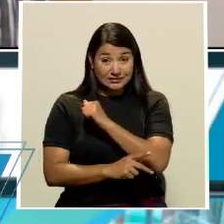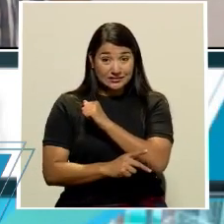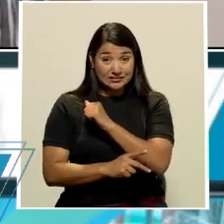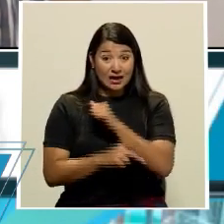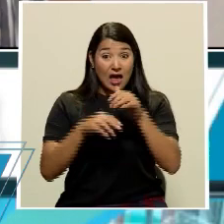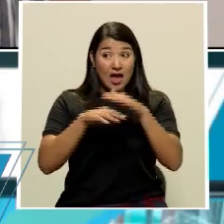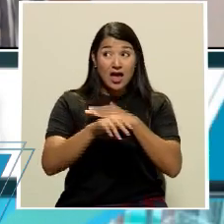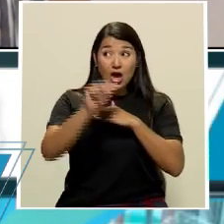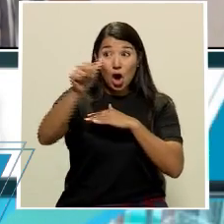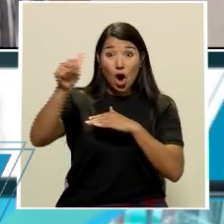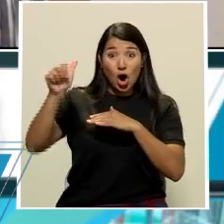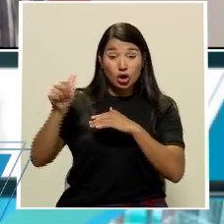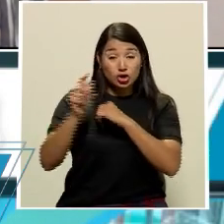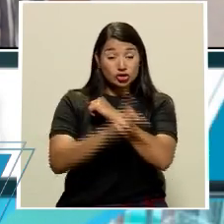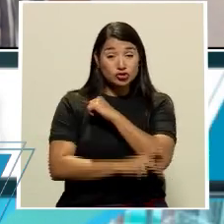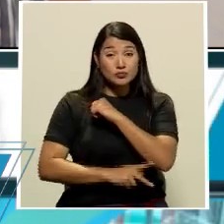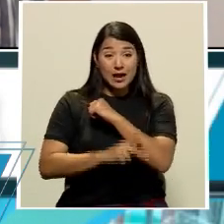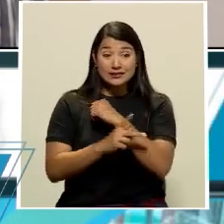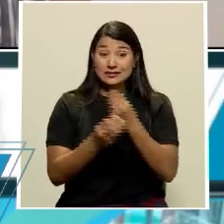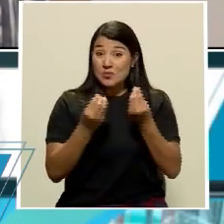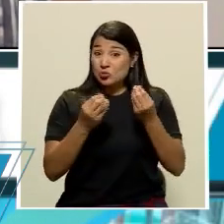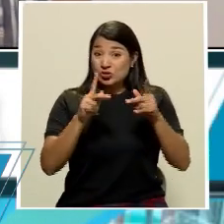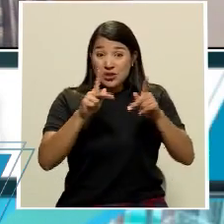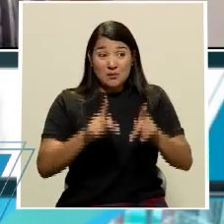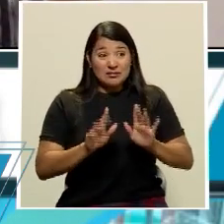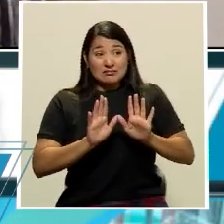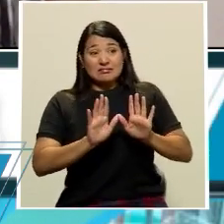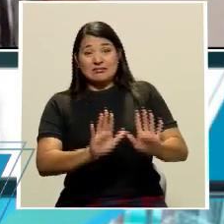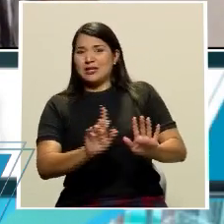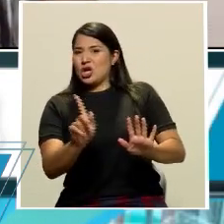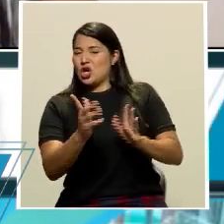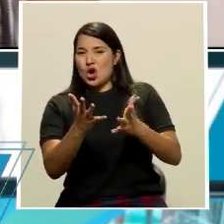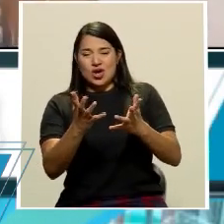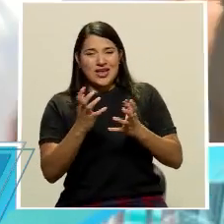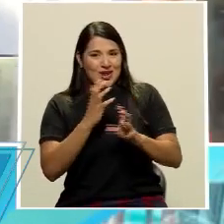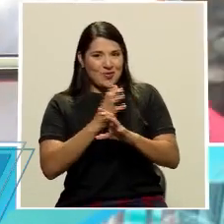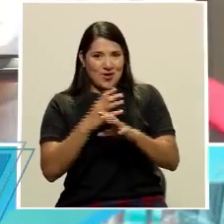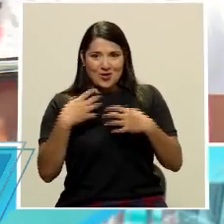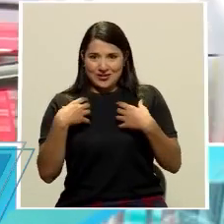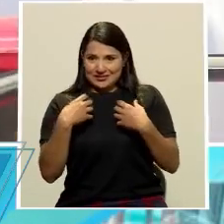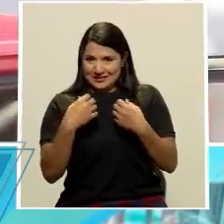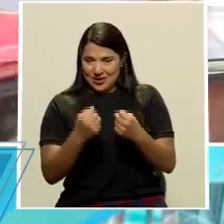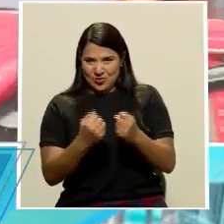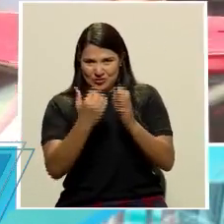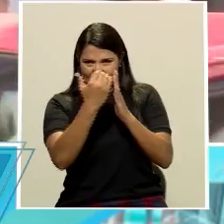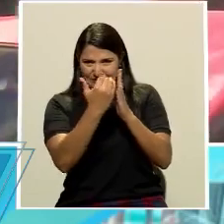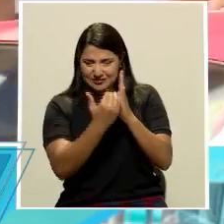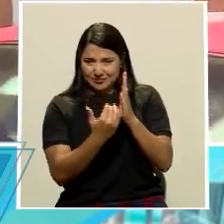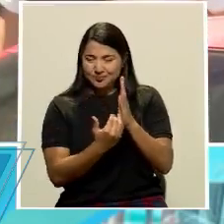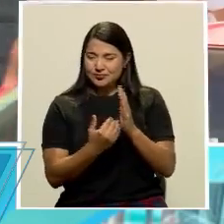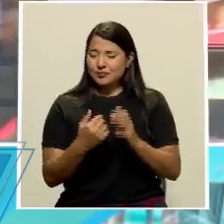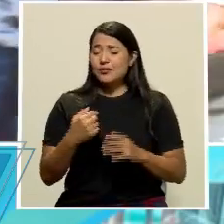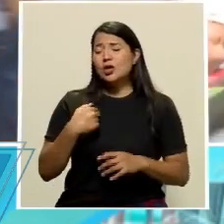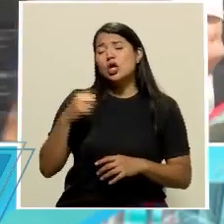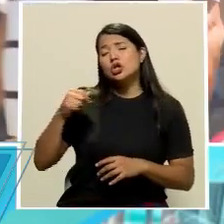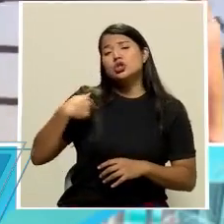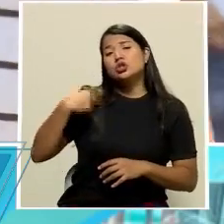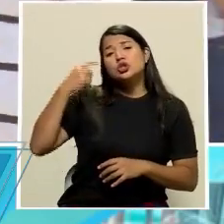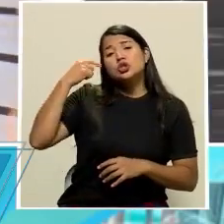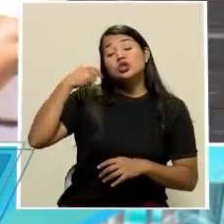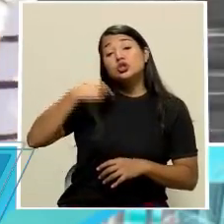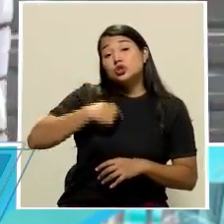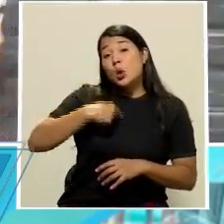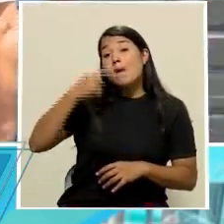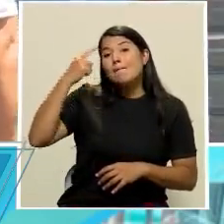hay un sector de la población que no quiere medidas sanitarias. Sí, yo sí pensaría que tenemos